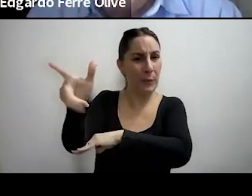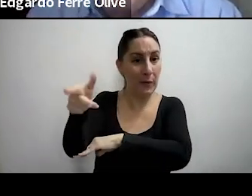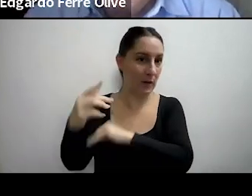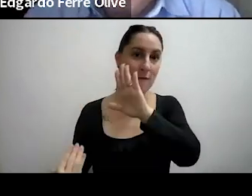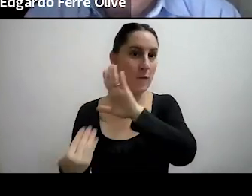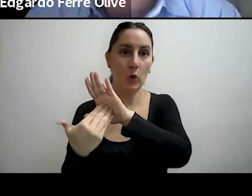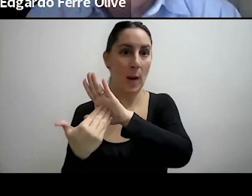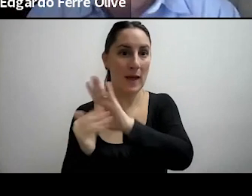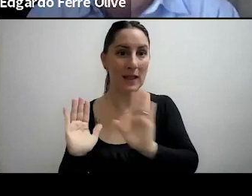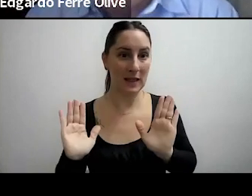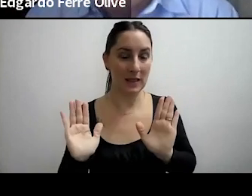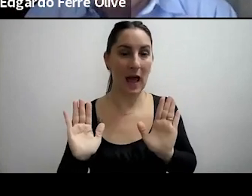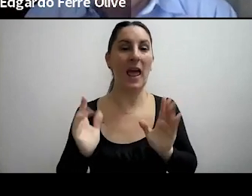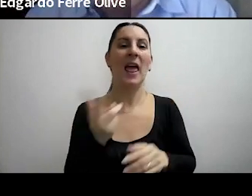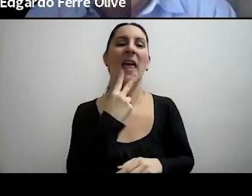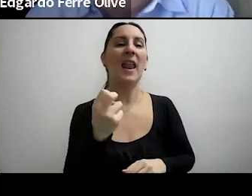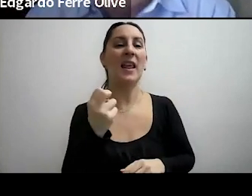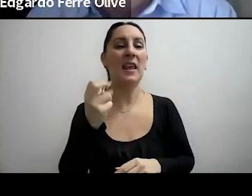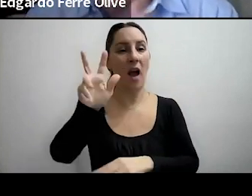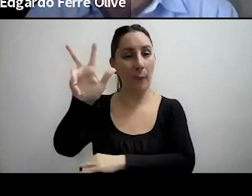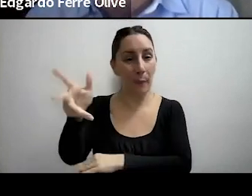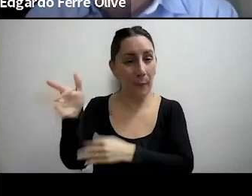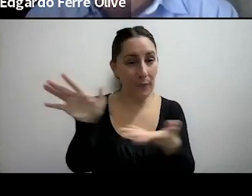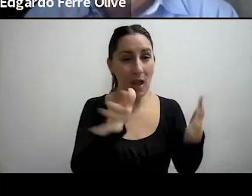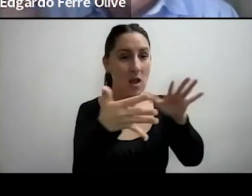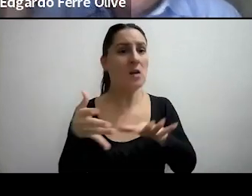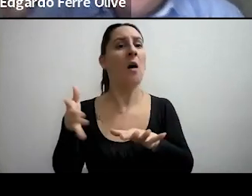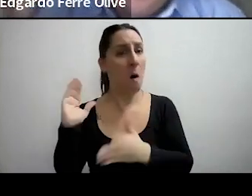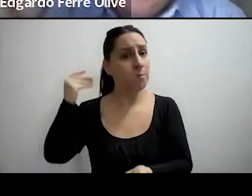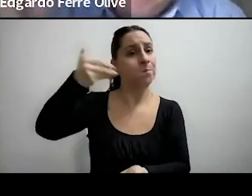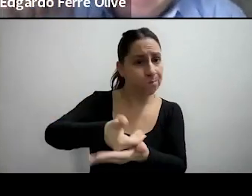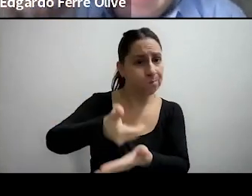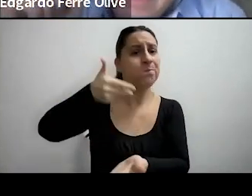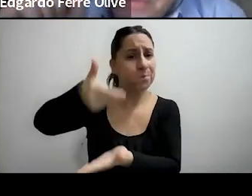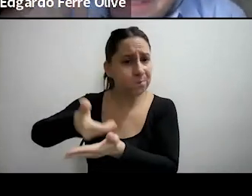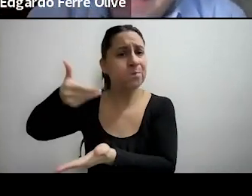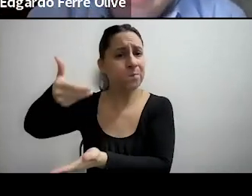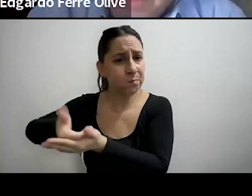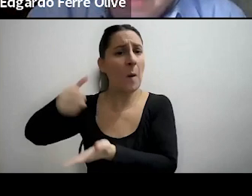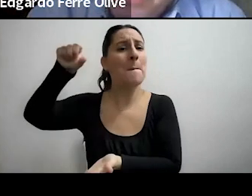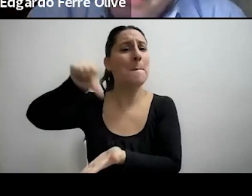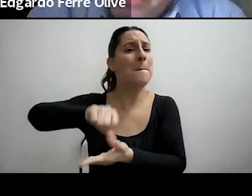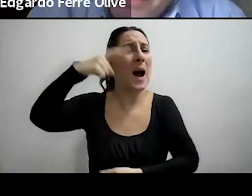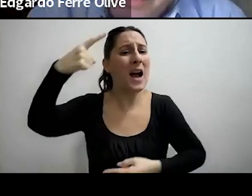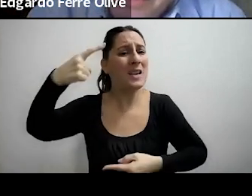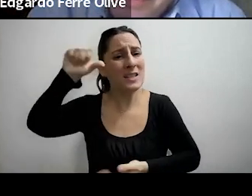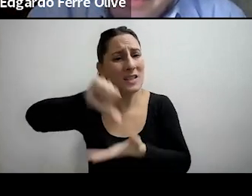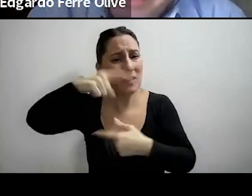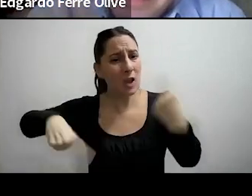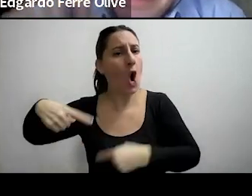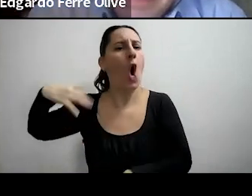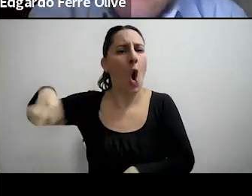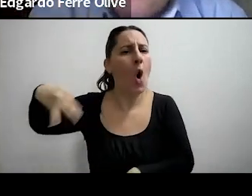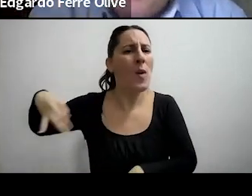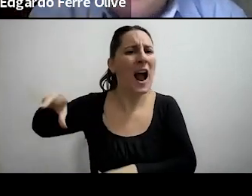espectacular para la energía eólica. Bueno, y ha sucedido, se han hecho inversiones de países obligados al protocolo que habían contaminado de